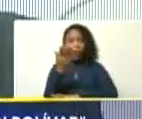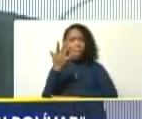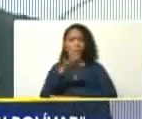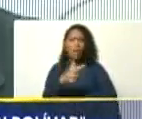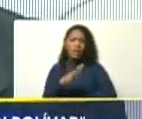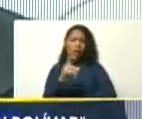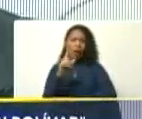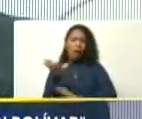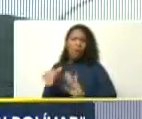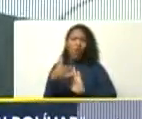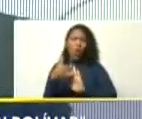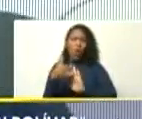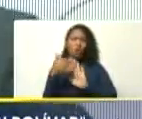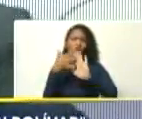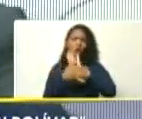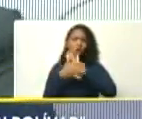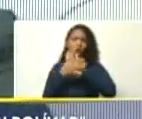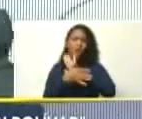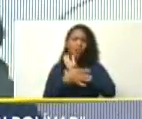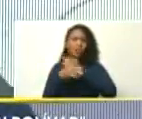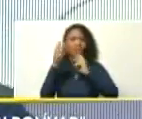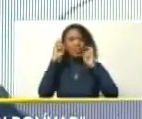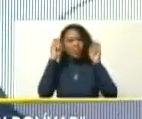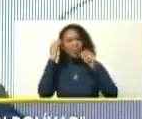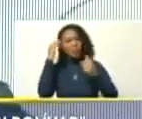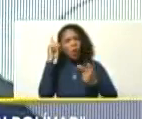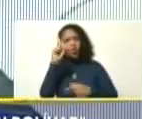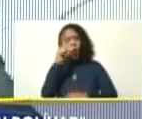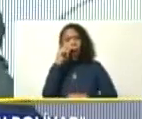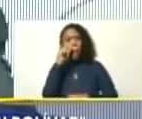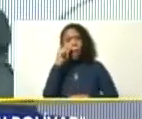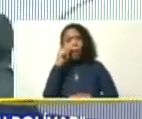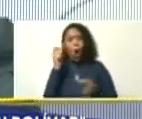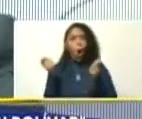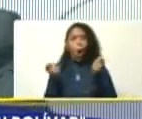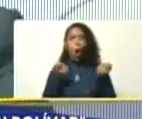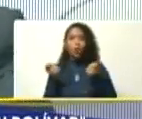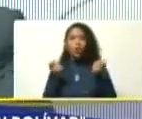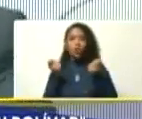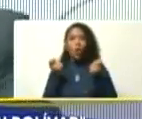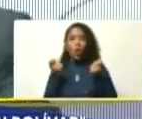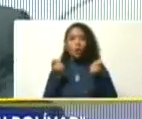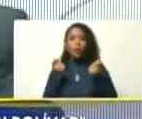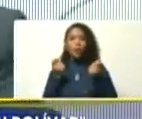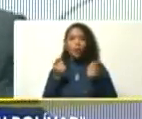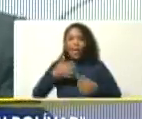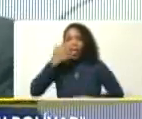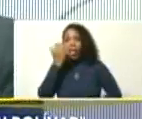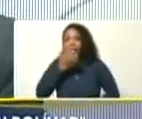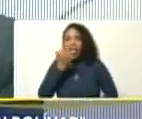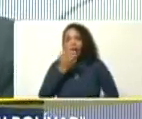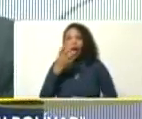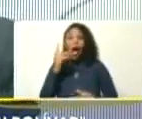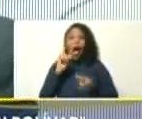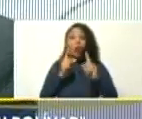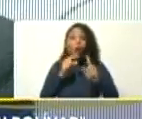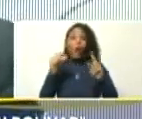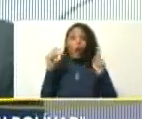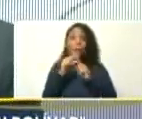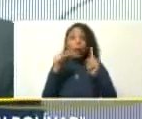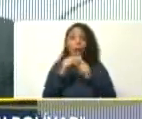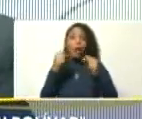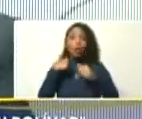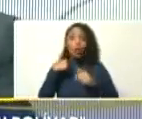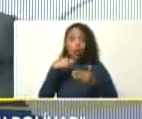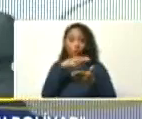una contradicción de que un hombre que manejaba el humor con tanta gracia haya escrito algunos de los versos que